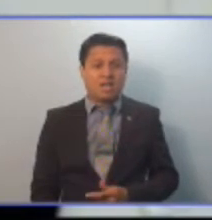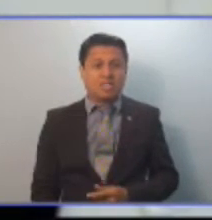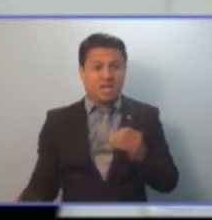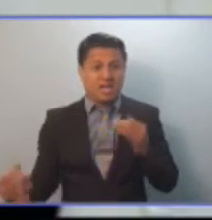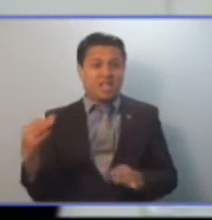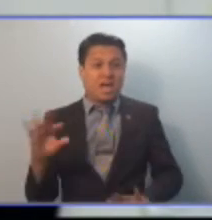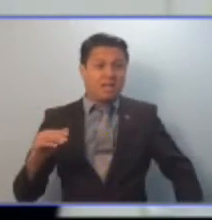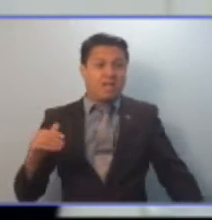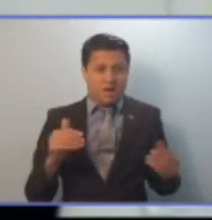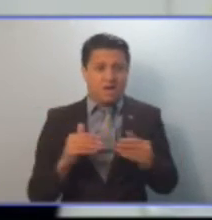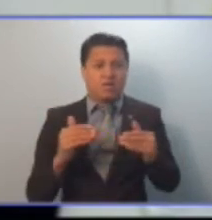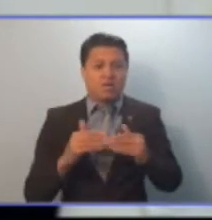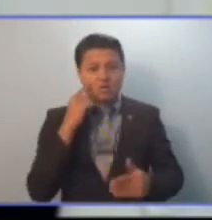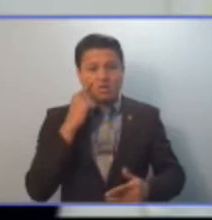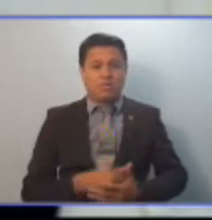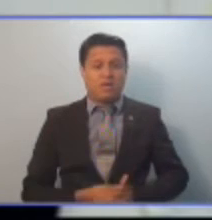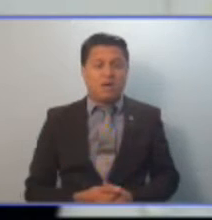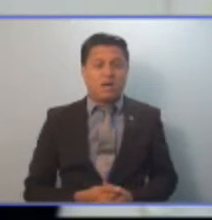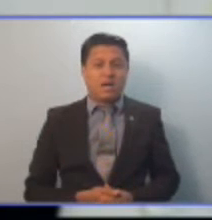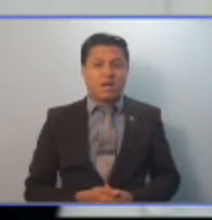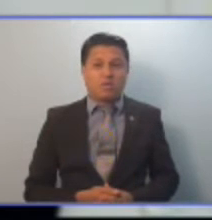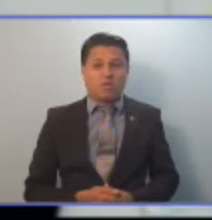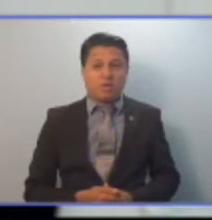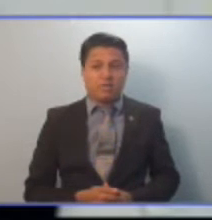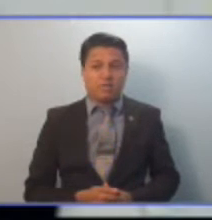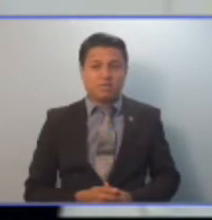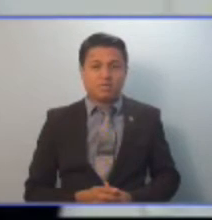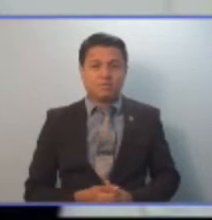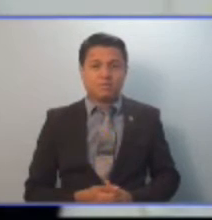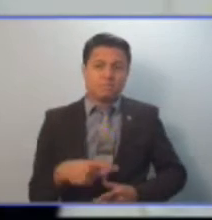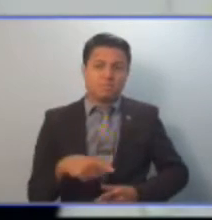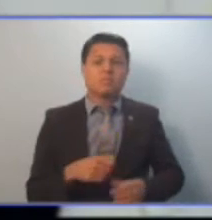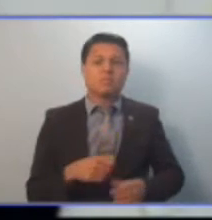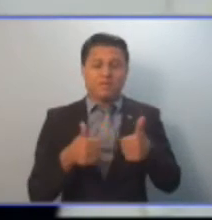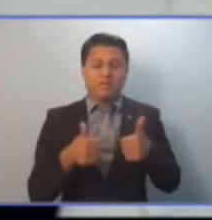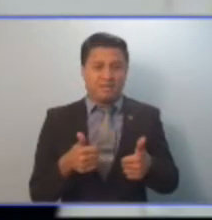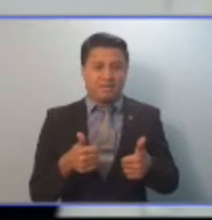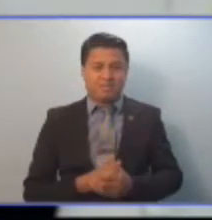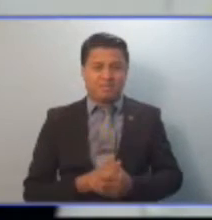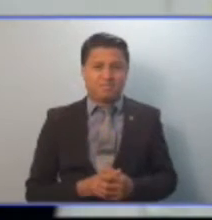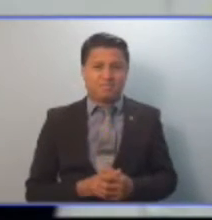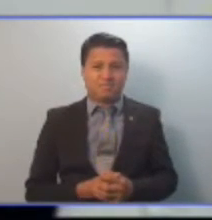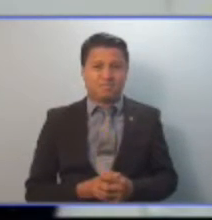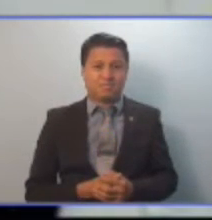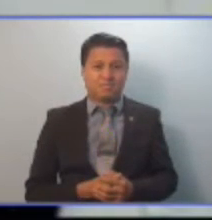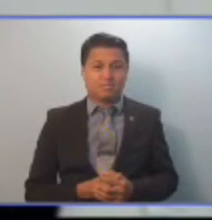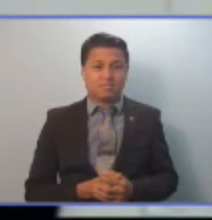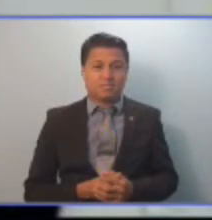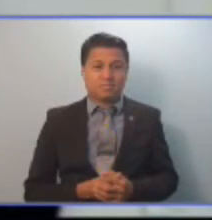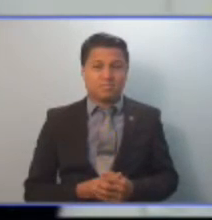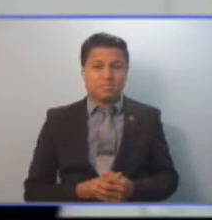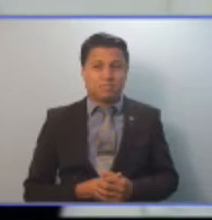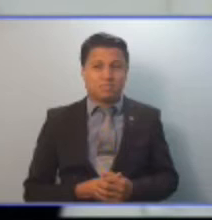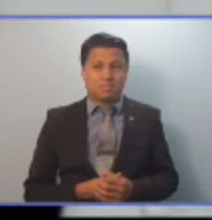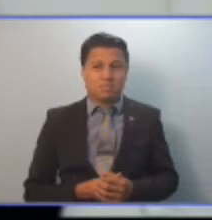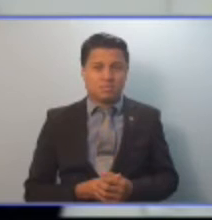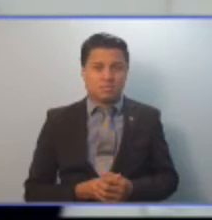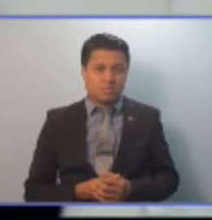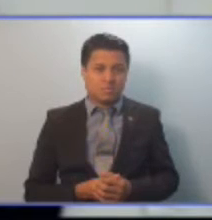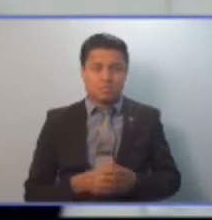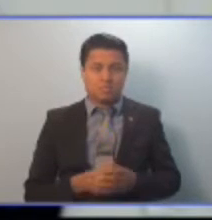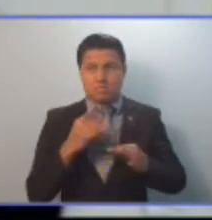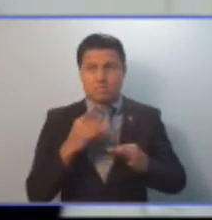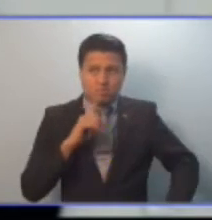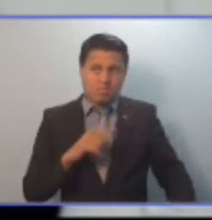recoger todo el legado que debe ser y es bueno, y seguir y continuar. Y el